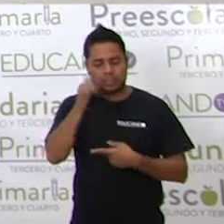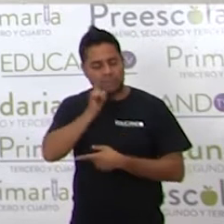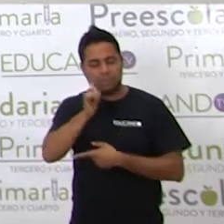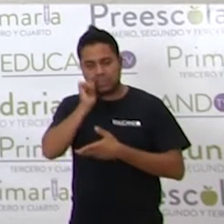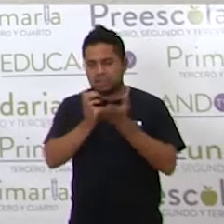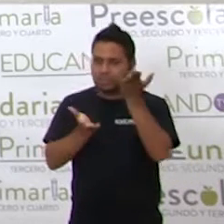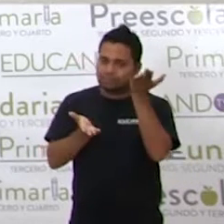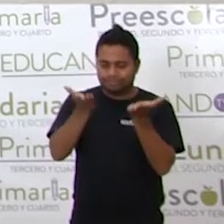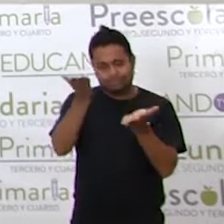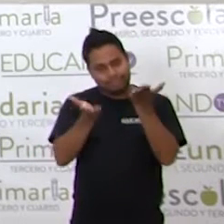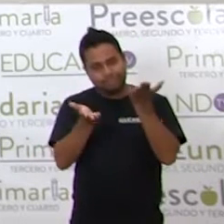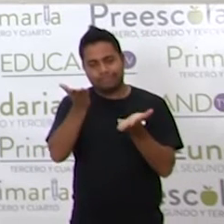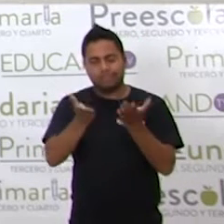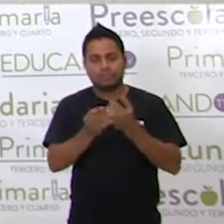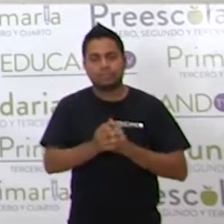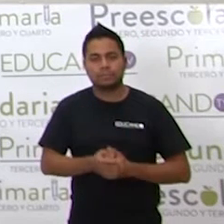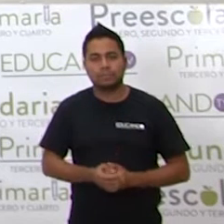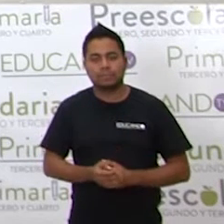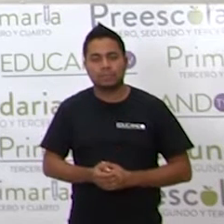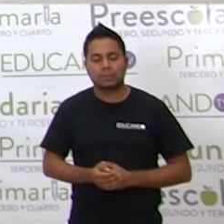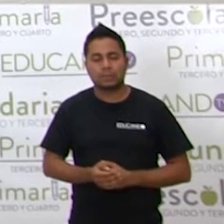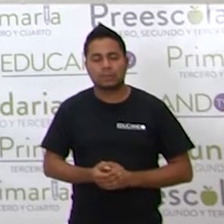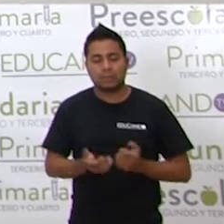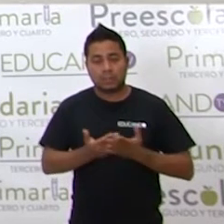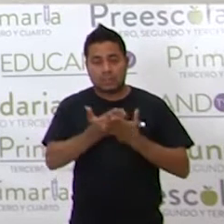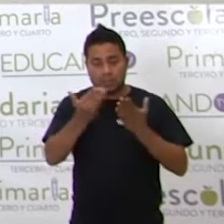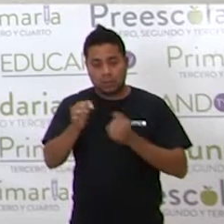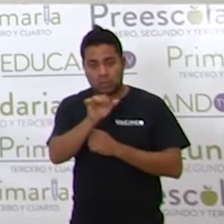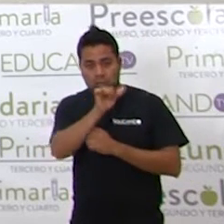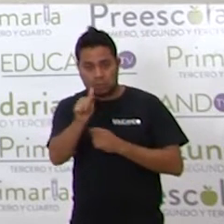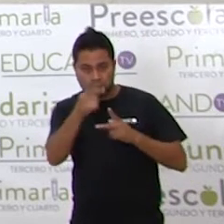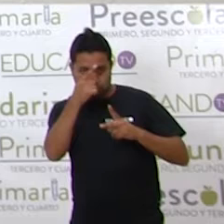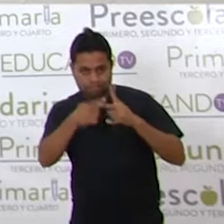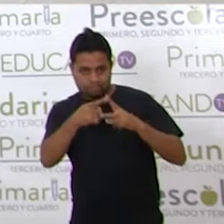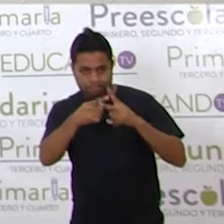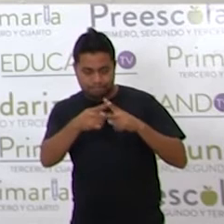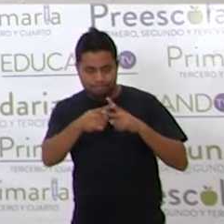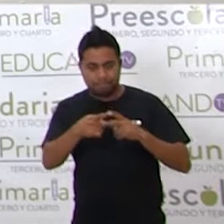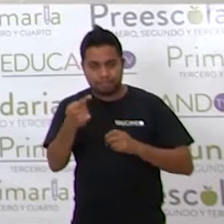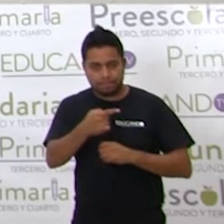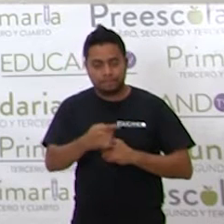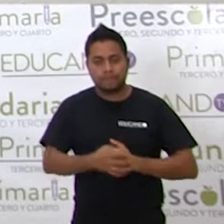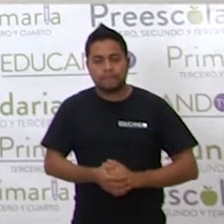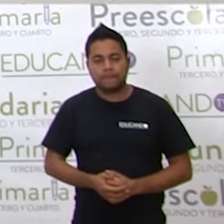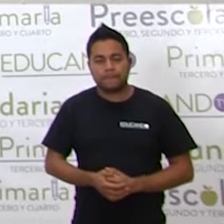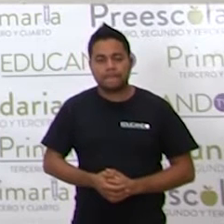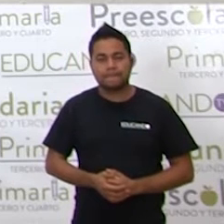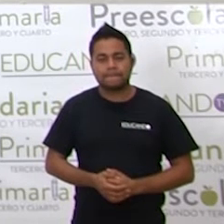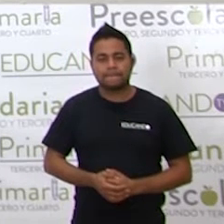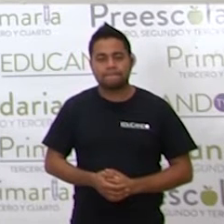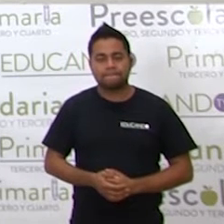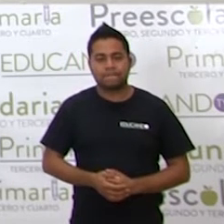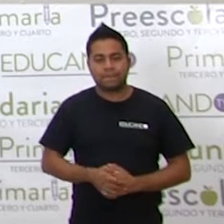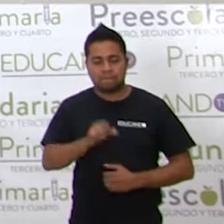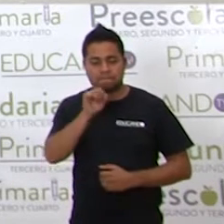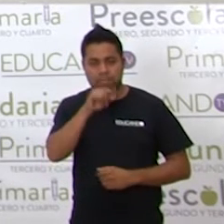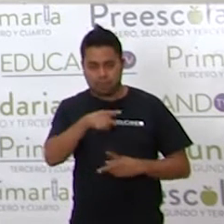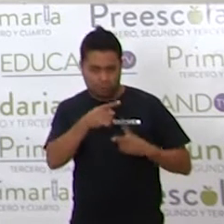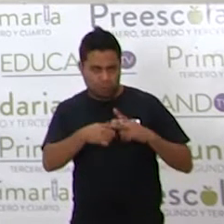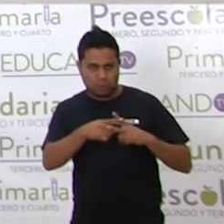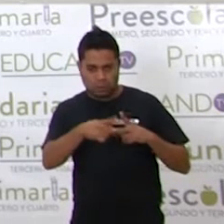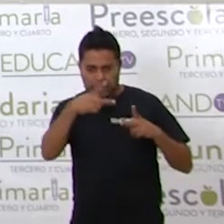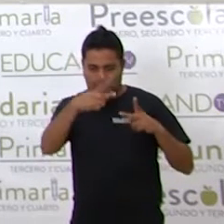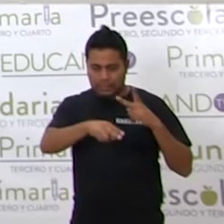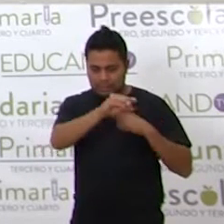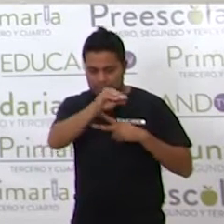Ahora vamos a ver otro problema. Otra parte del mismo problema, porque